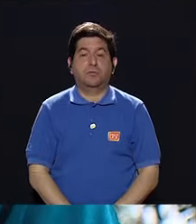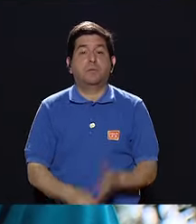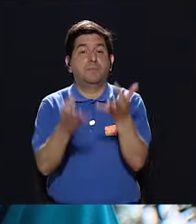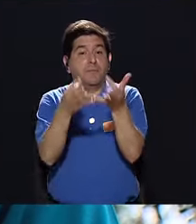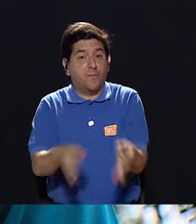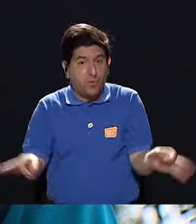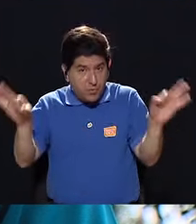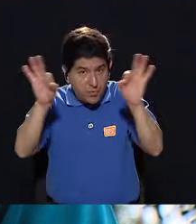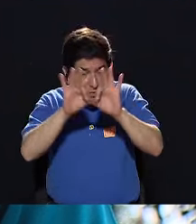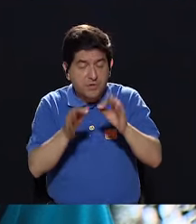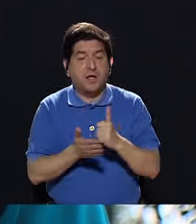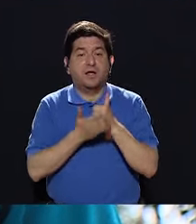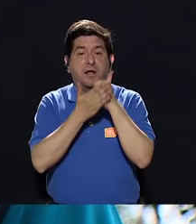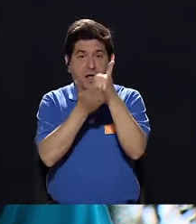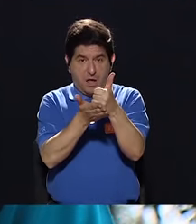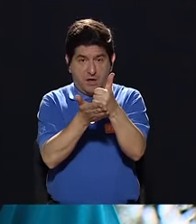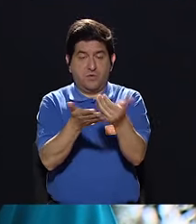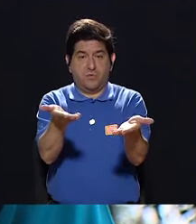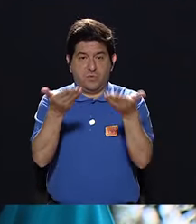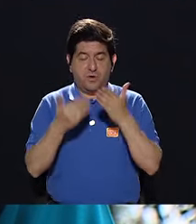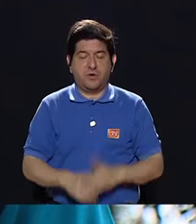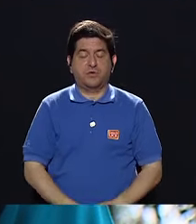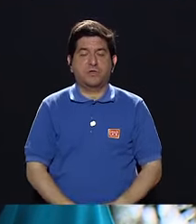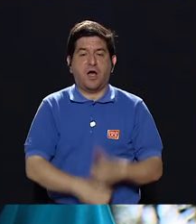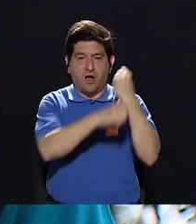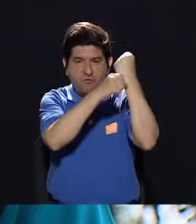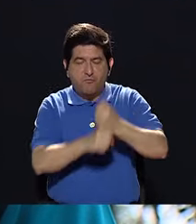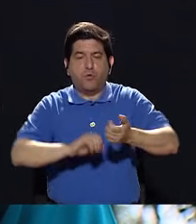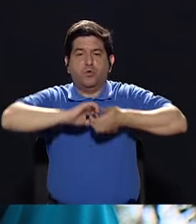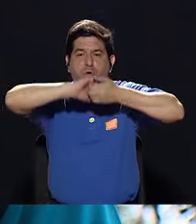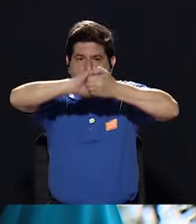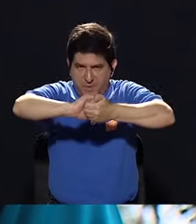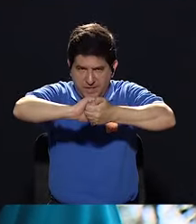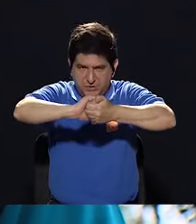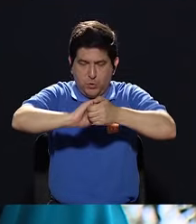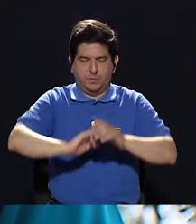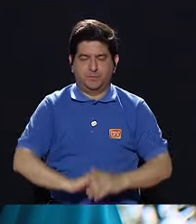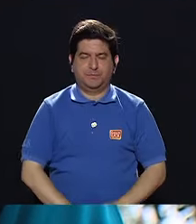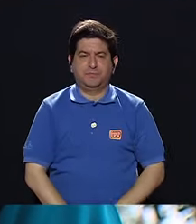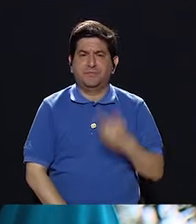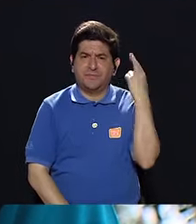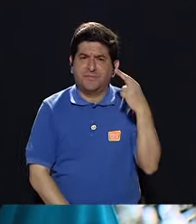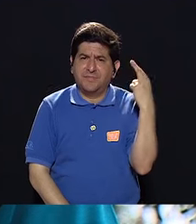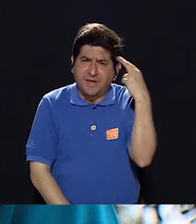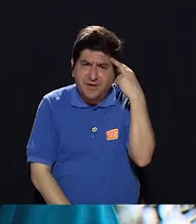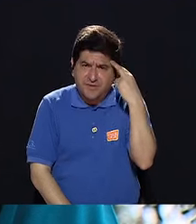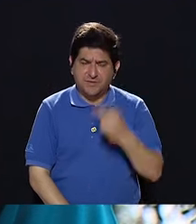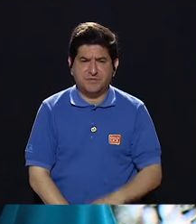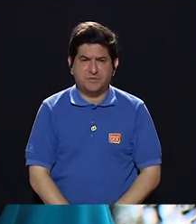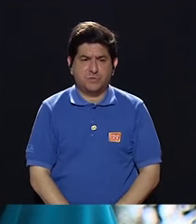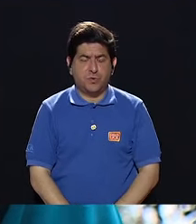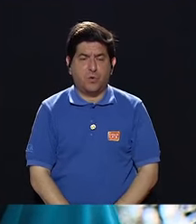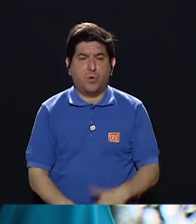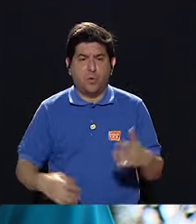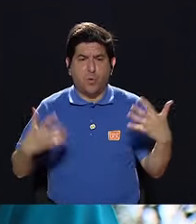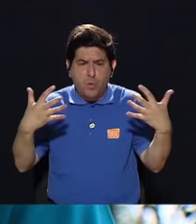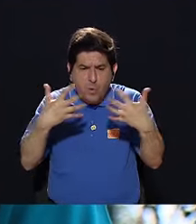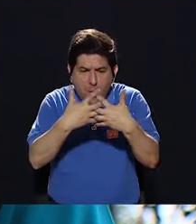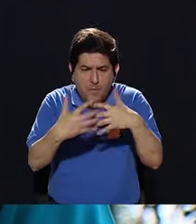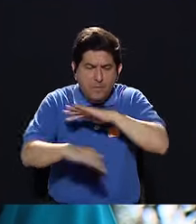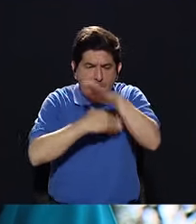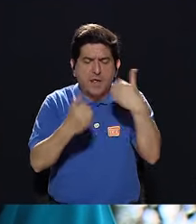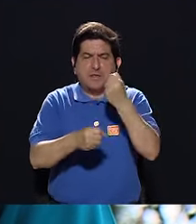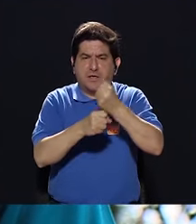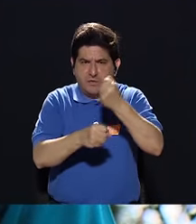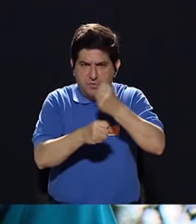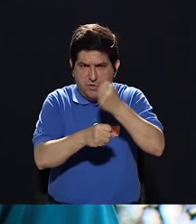Es importante la ayuda que nos brinda Funde Cooperación porque, bueno, pues complementa todo